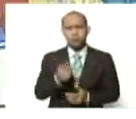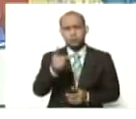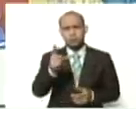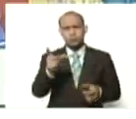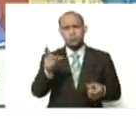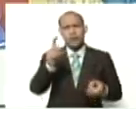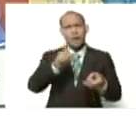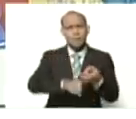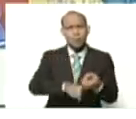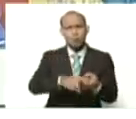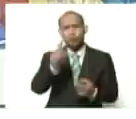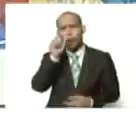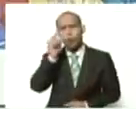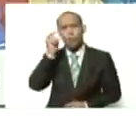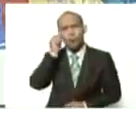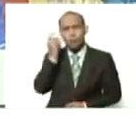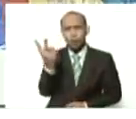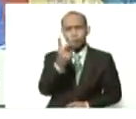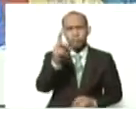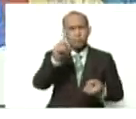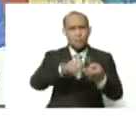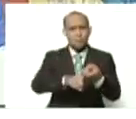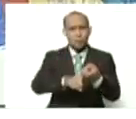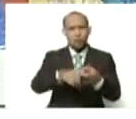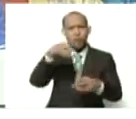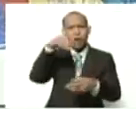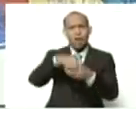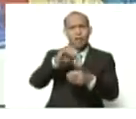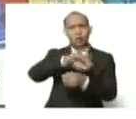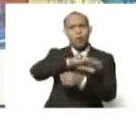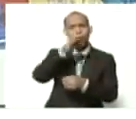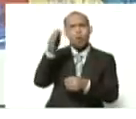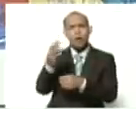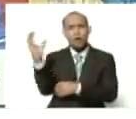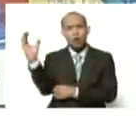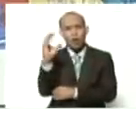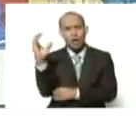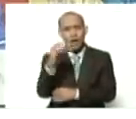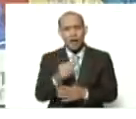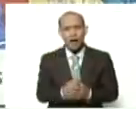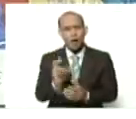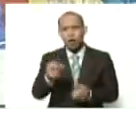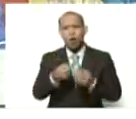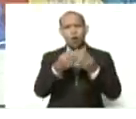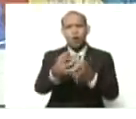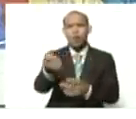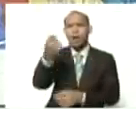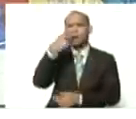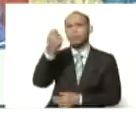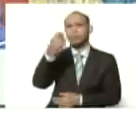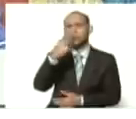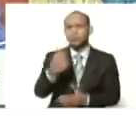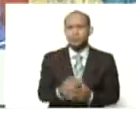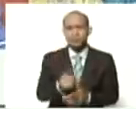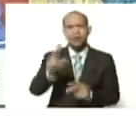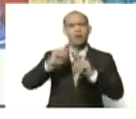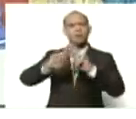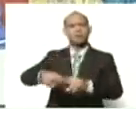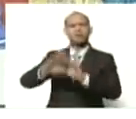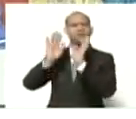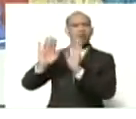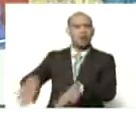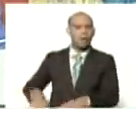un esposo y una esposa, que estaba en el Poliedro y que no le estaban dando el tratamiento y que los habían abandonado.